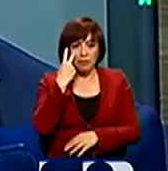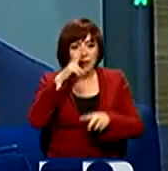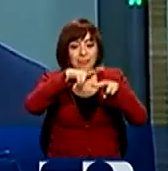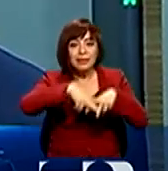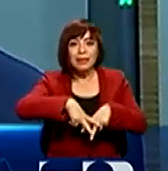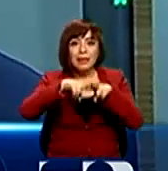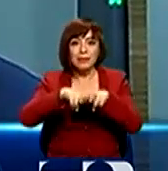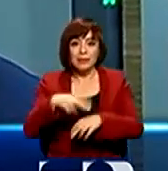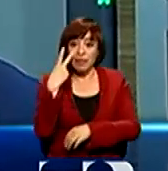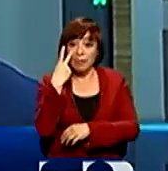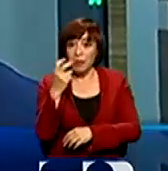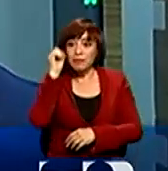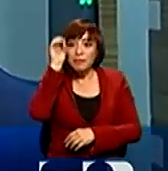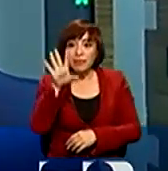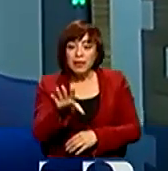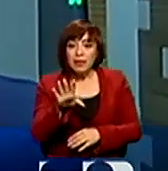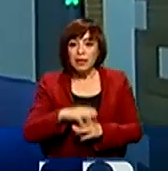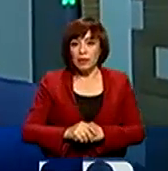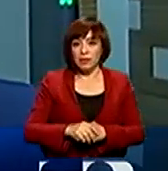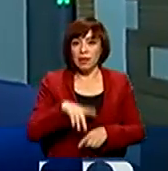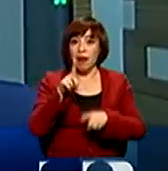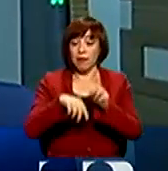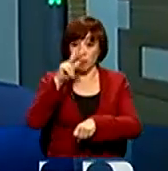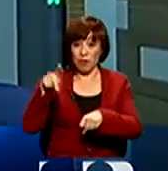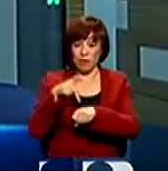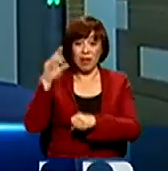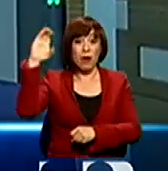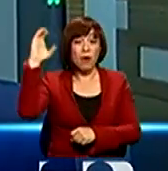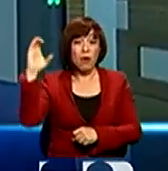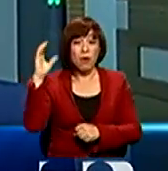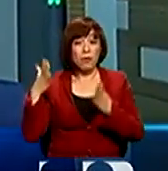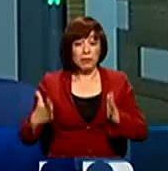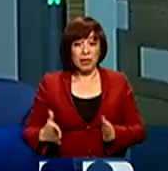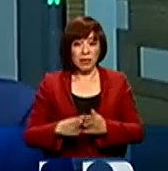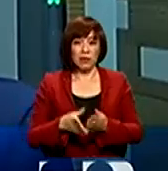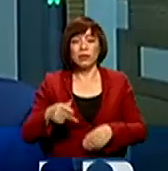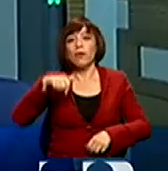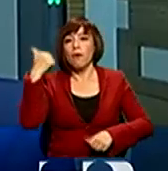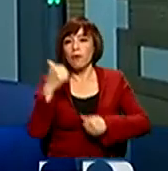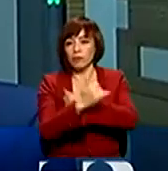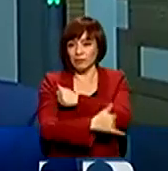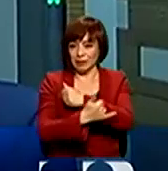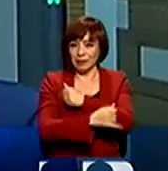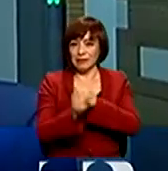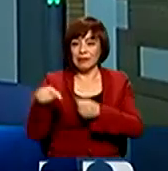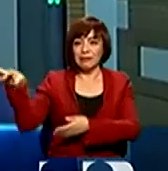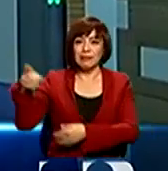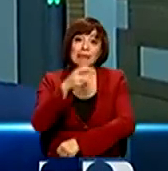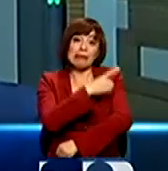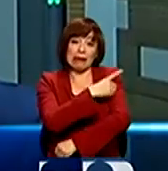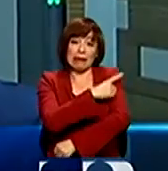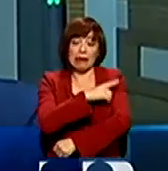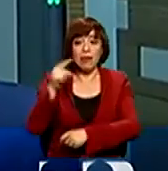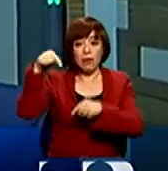esos audios de los supuestos peritos colombianos o mediante la asistencia penal internacional, de que un delegado de la Fiscalía General